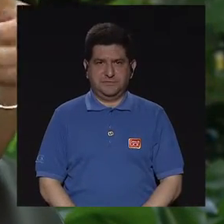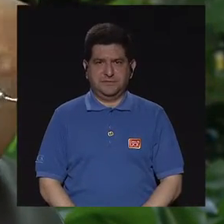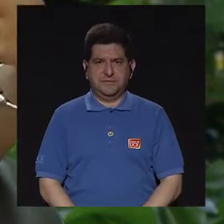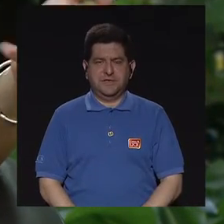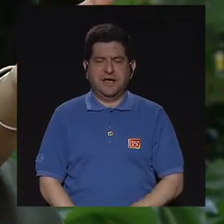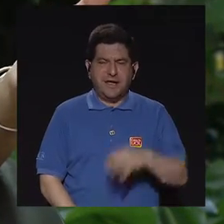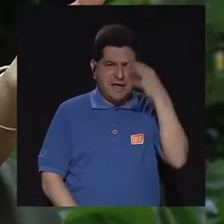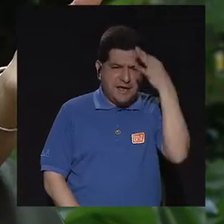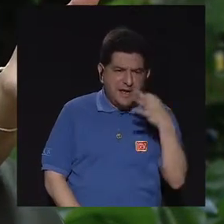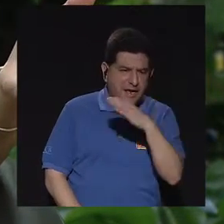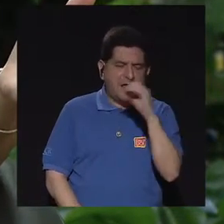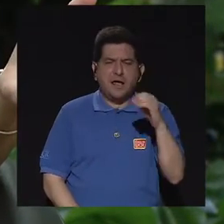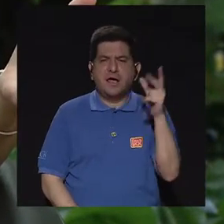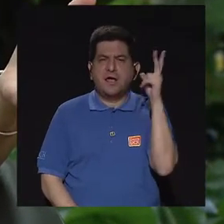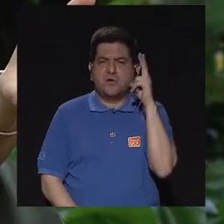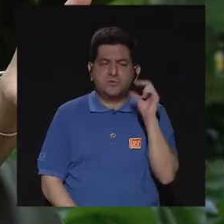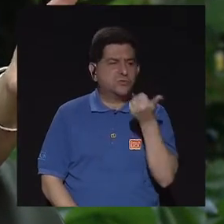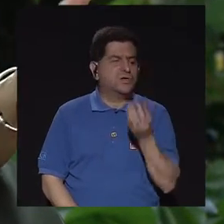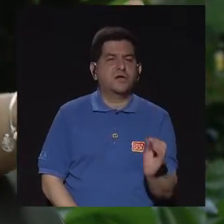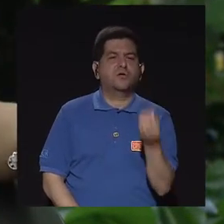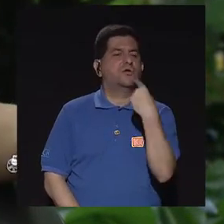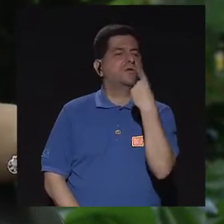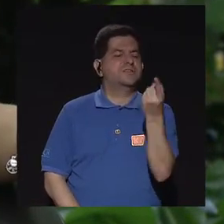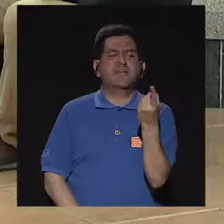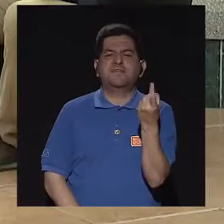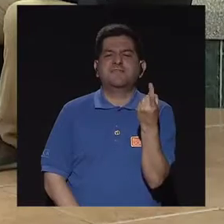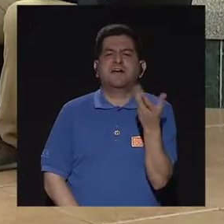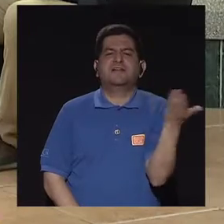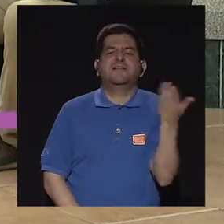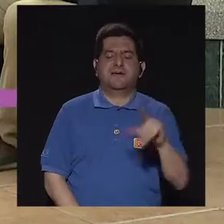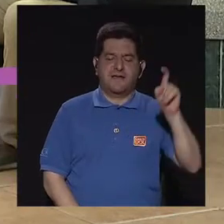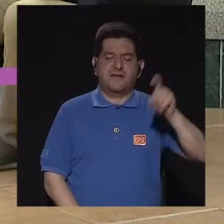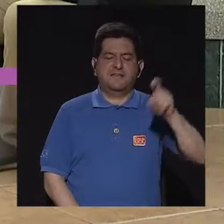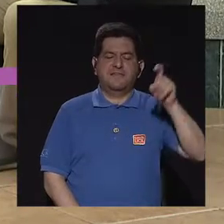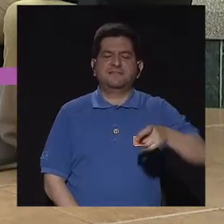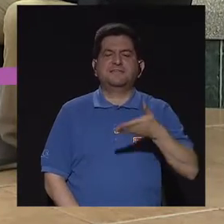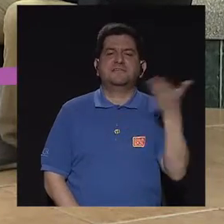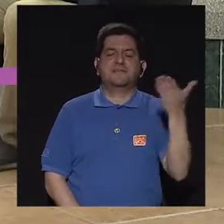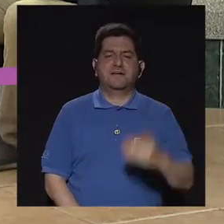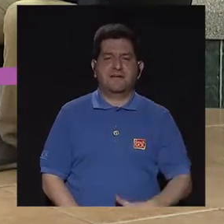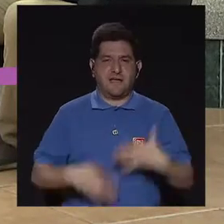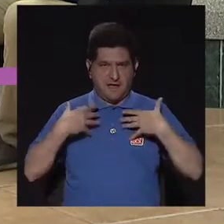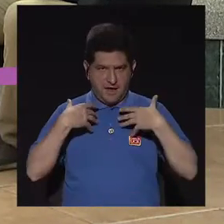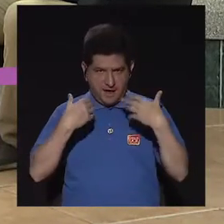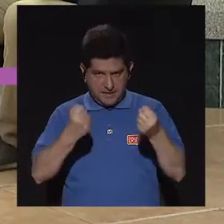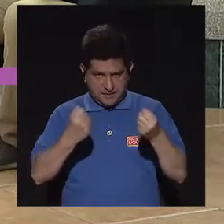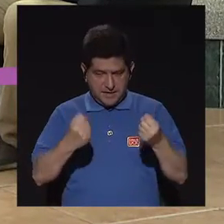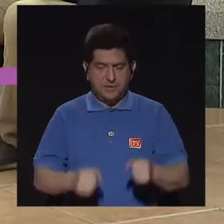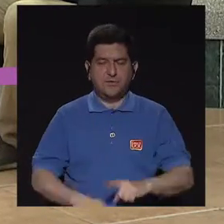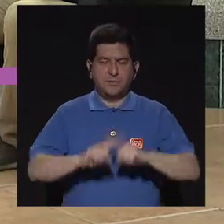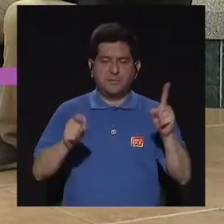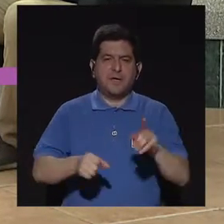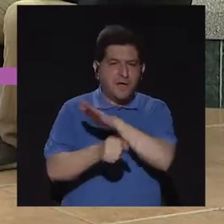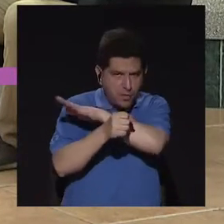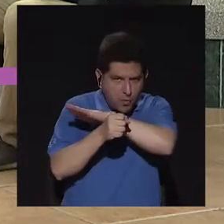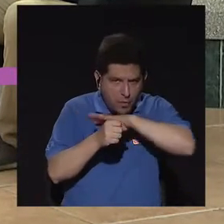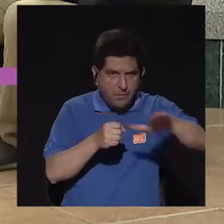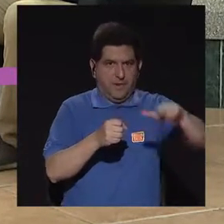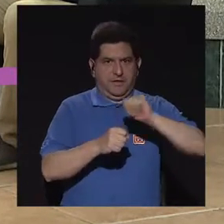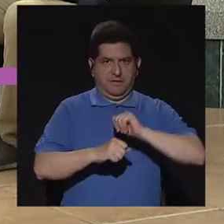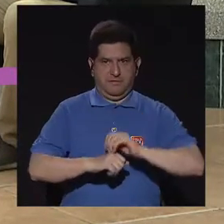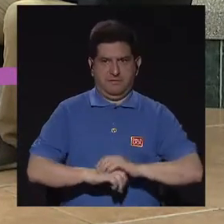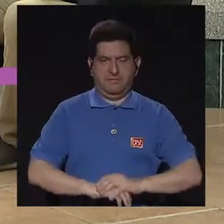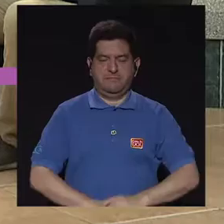o qué han escuchado de otros jóvenes que hace falta? ¿Qué necesidades tienen los jóvenes en términos de salud, pero de la salud vista de